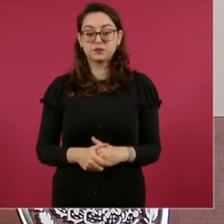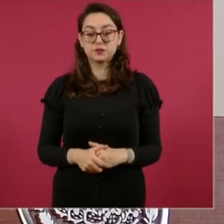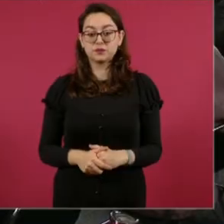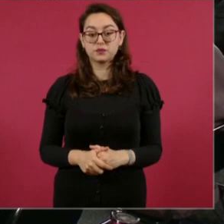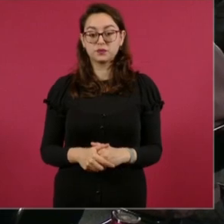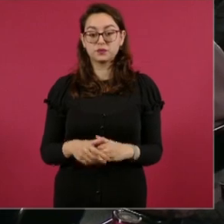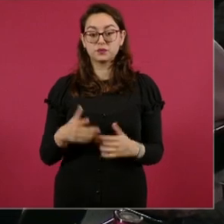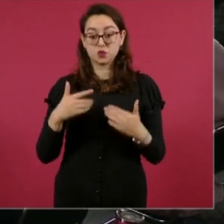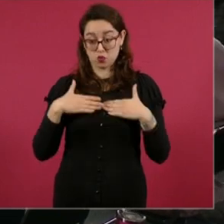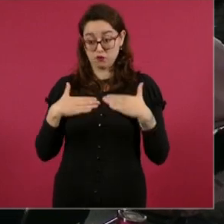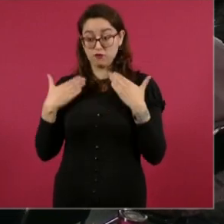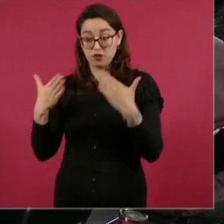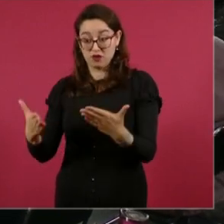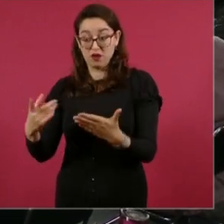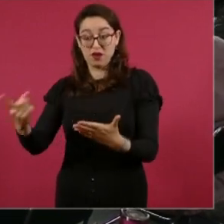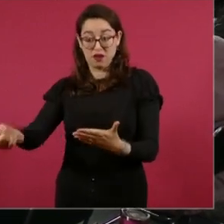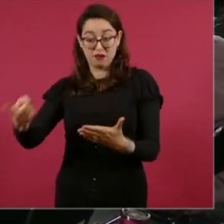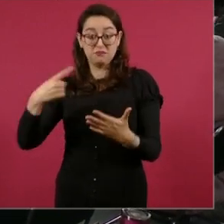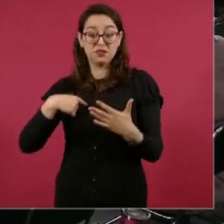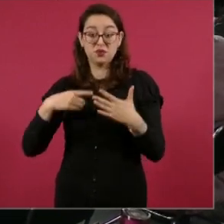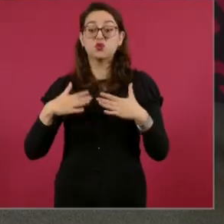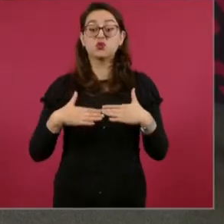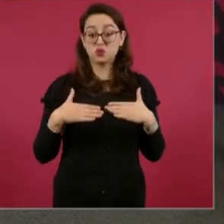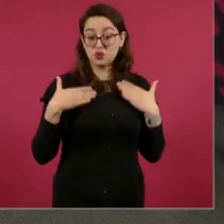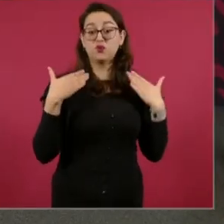correspondido. Es decir, ¿sí?,